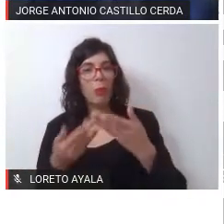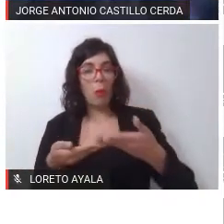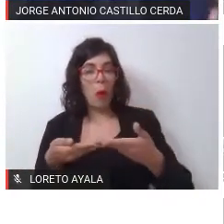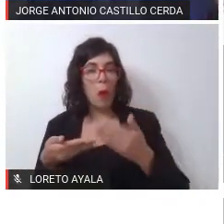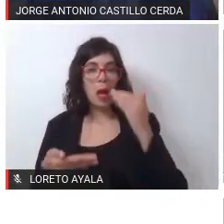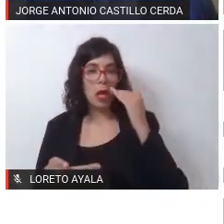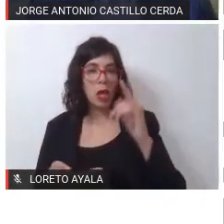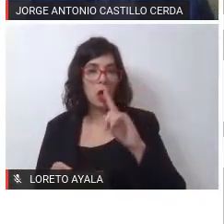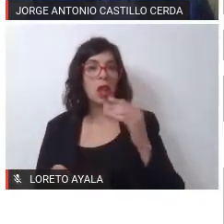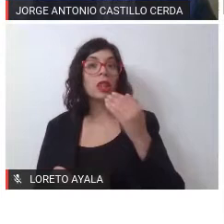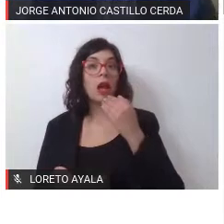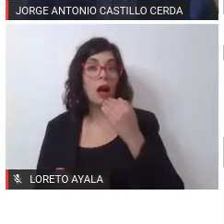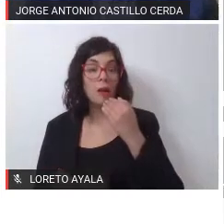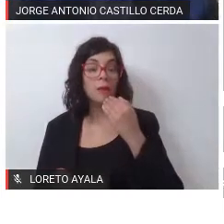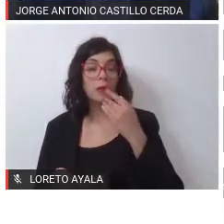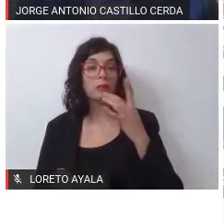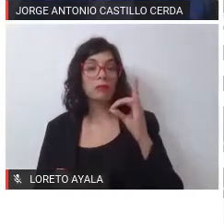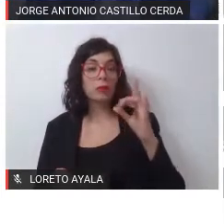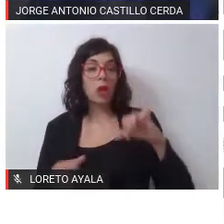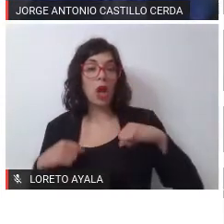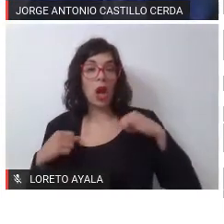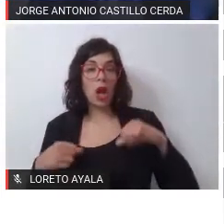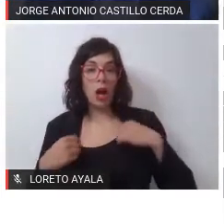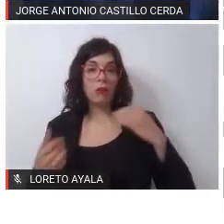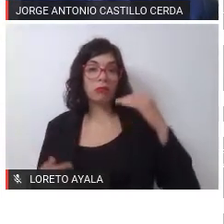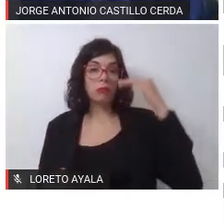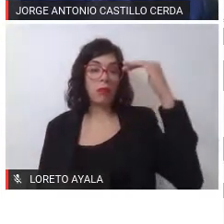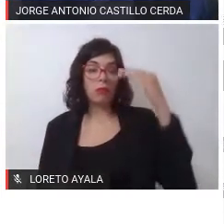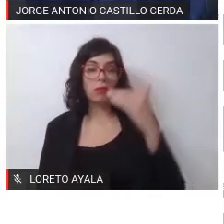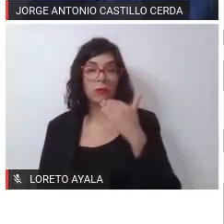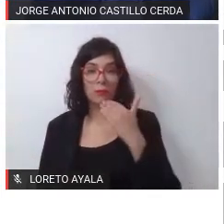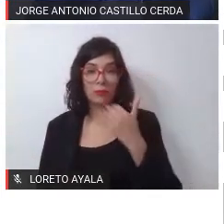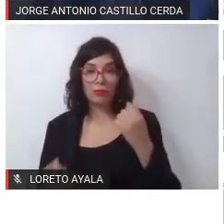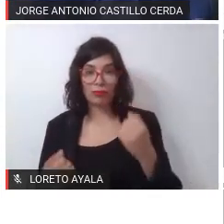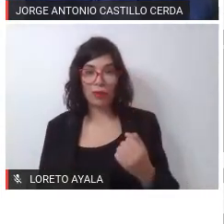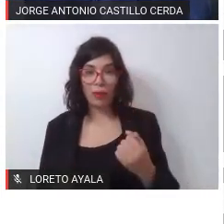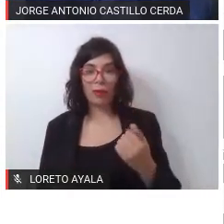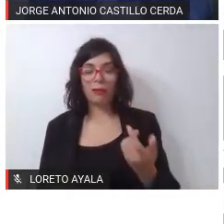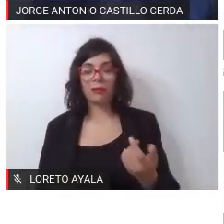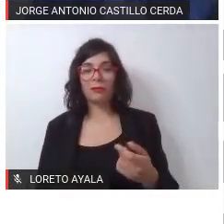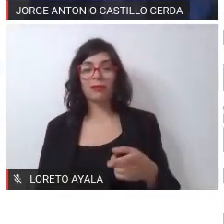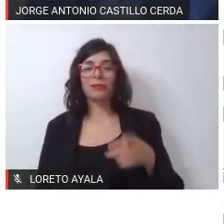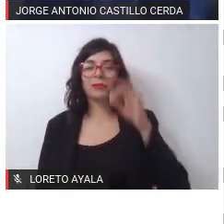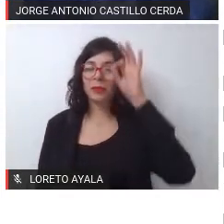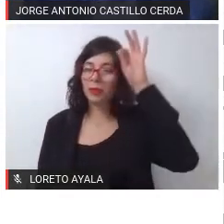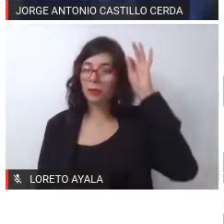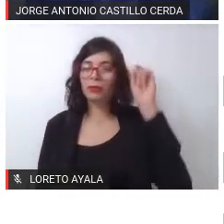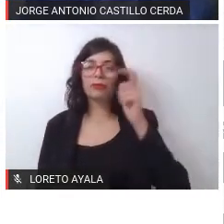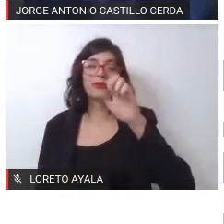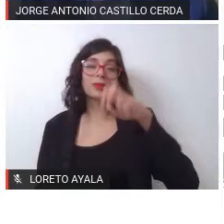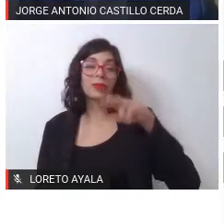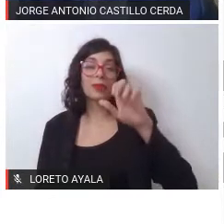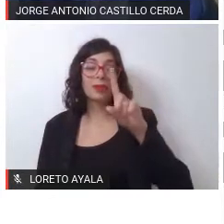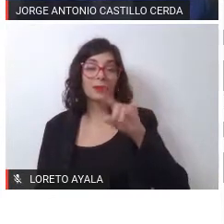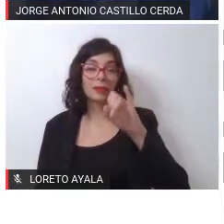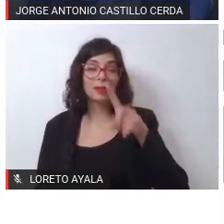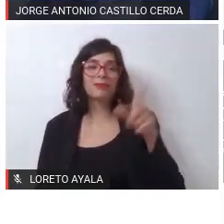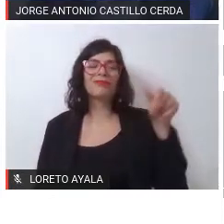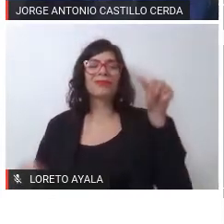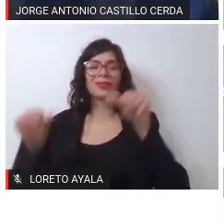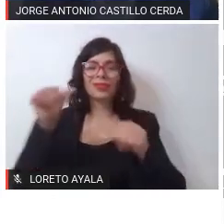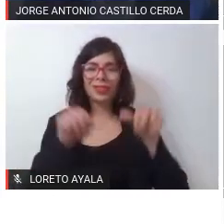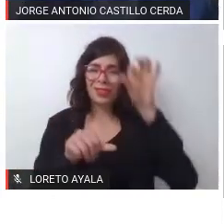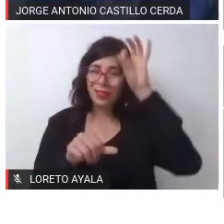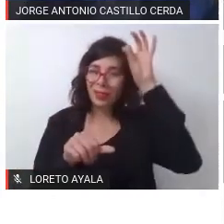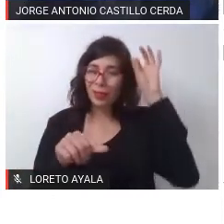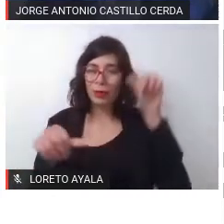niños, sino que también en la adolescencia y en adultos. La neurogénesis, la producción de irisina, la neurociencia nos aporta que educación